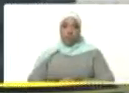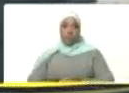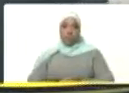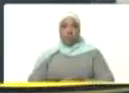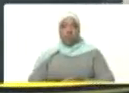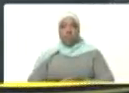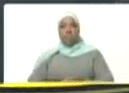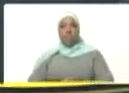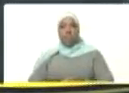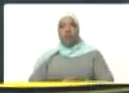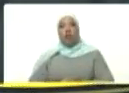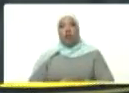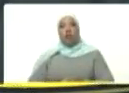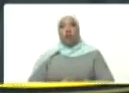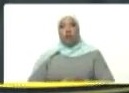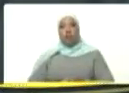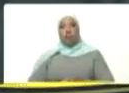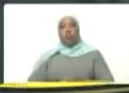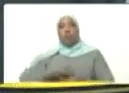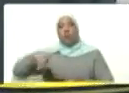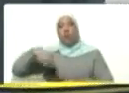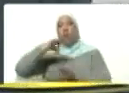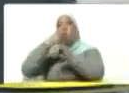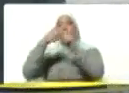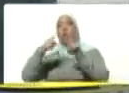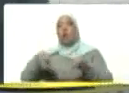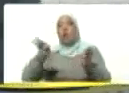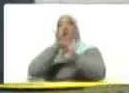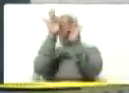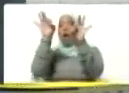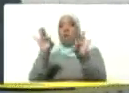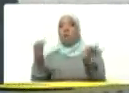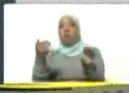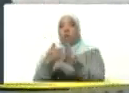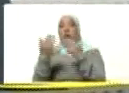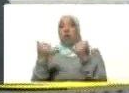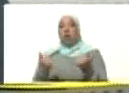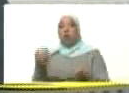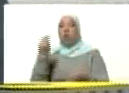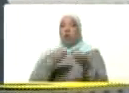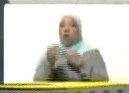calm de una forma o de otra and in dignity y con